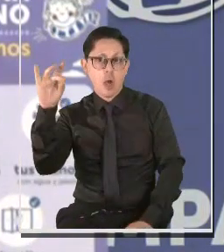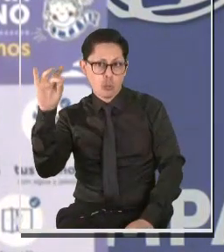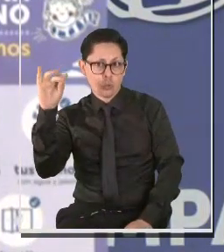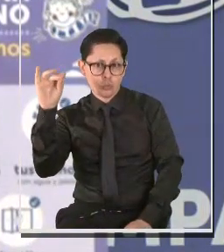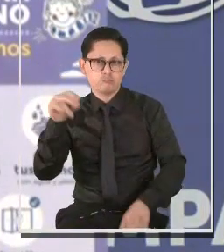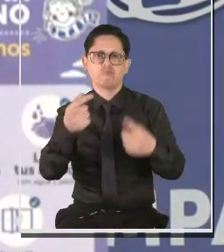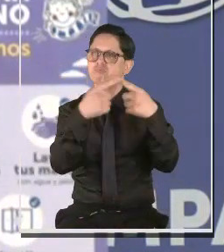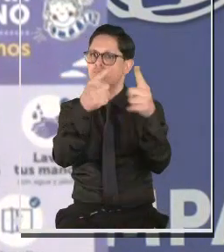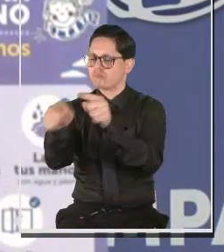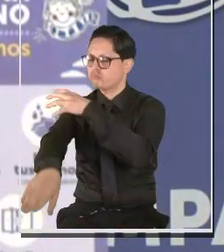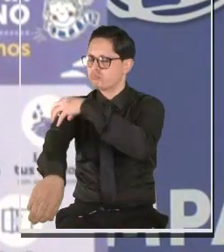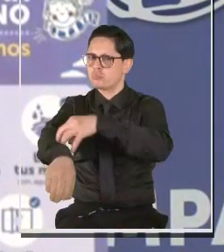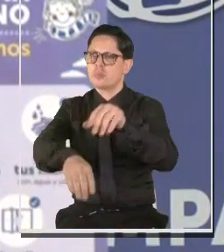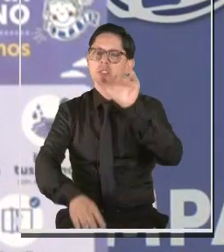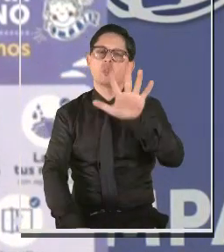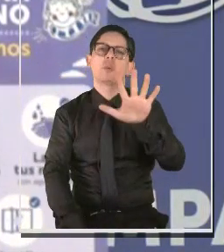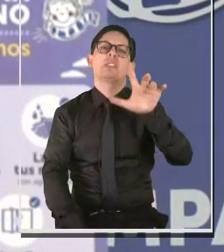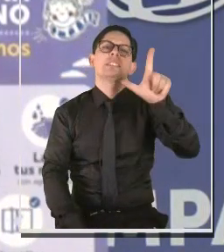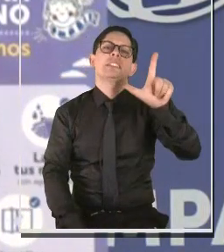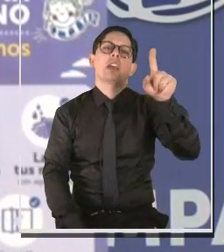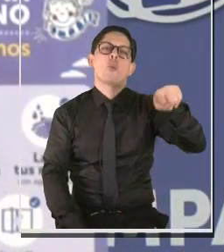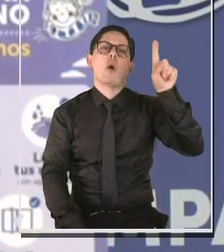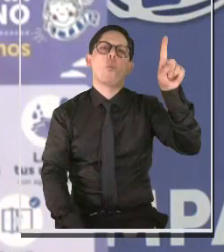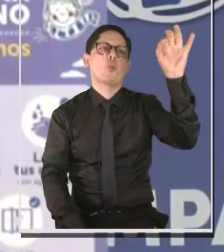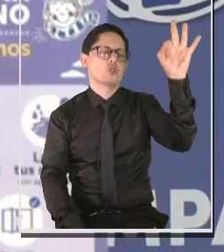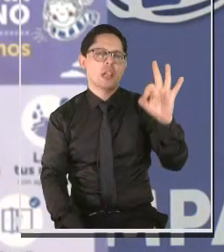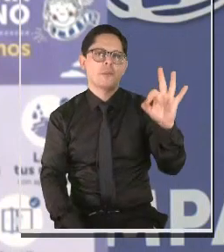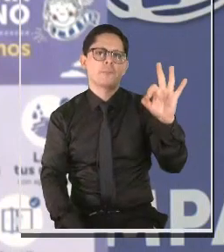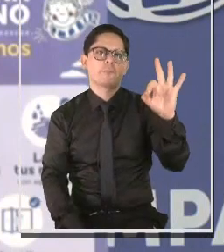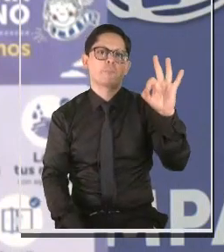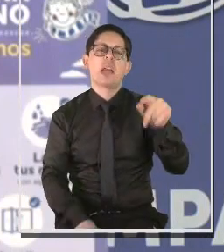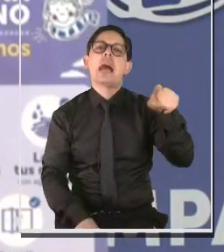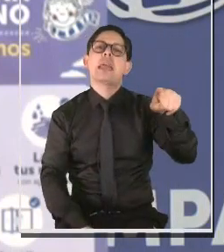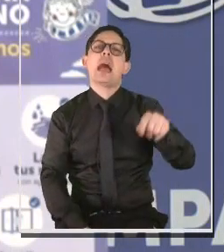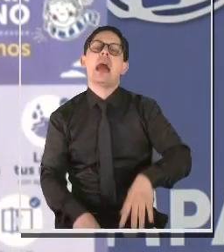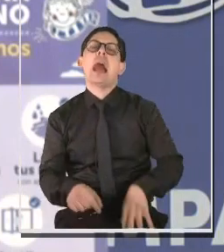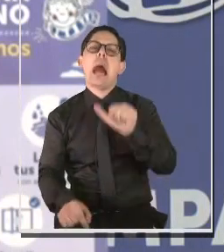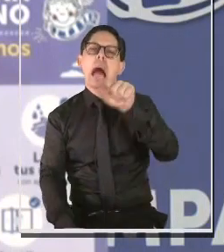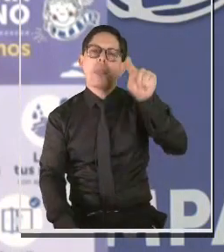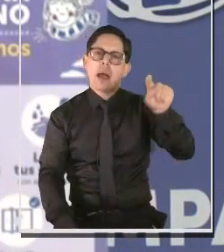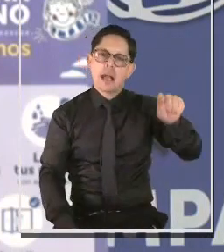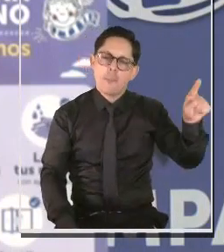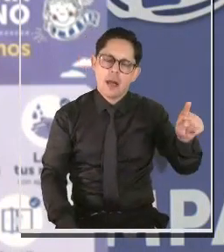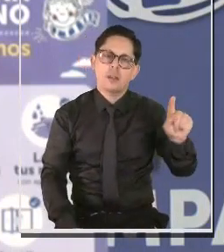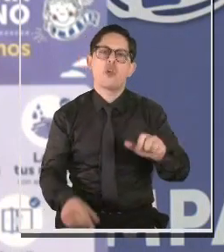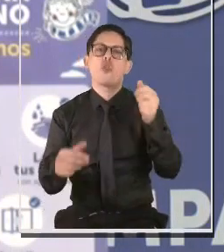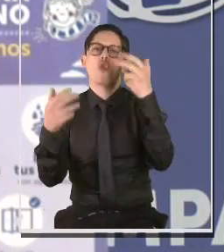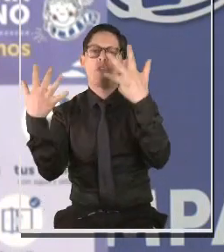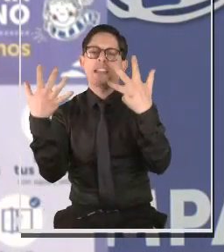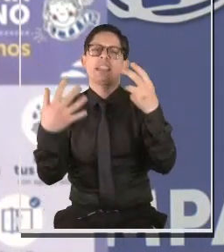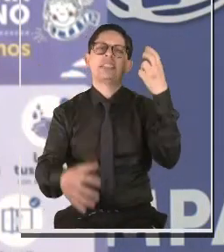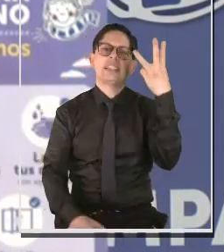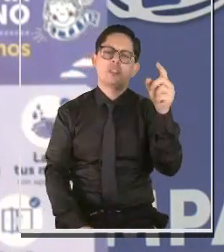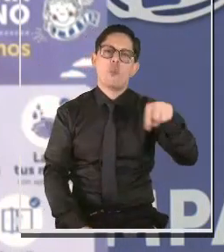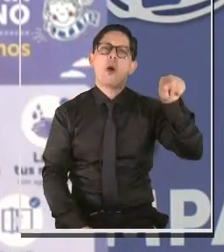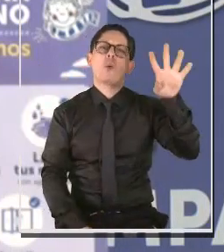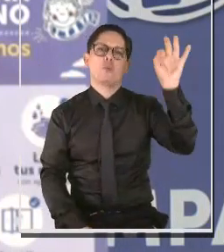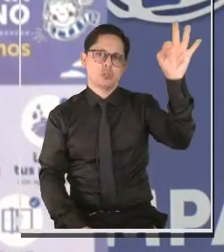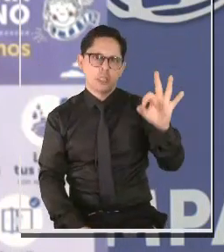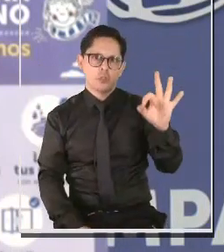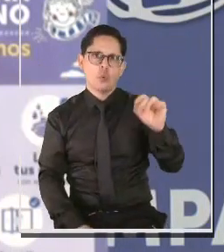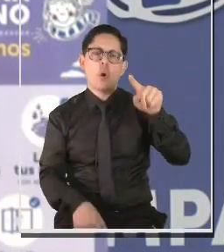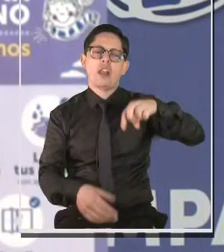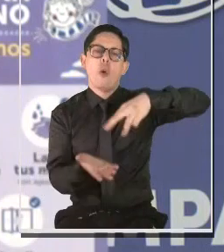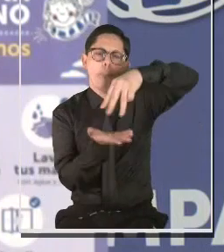varía a nivel regional desde un 57 como un por ciento en la región de atacama hasta un 93,4% en la región